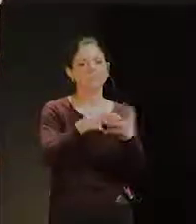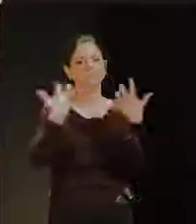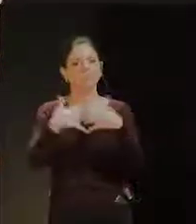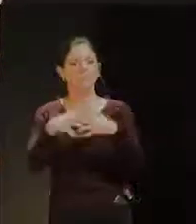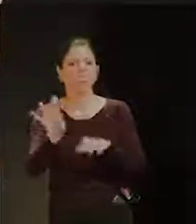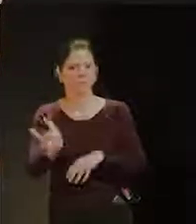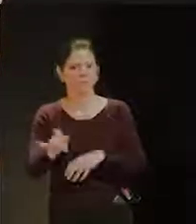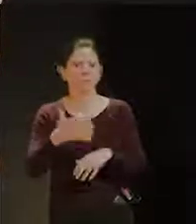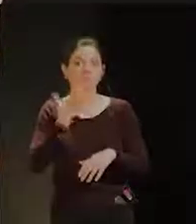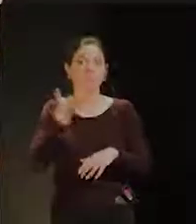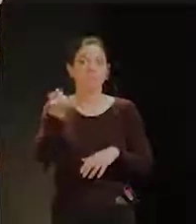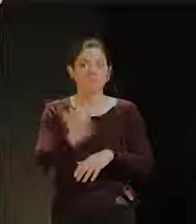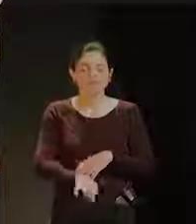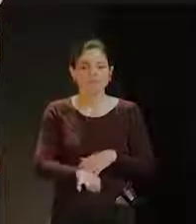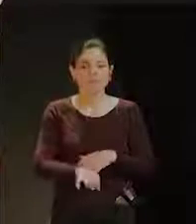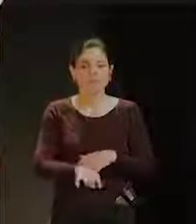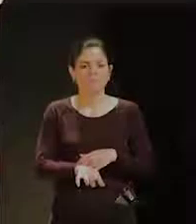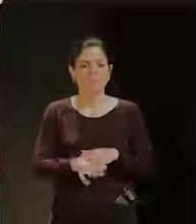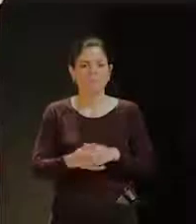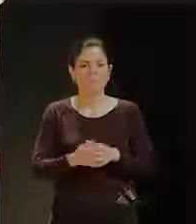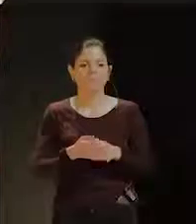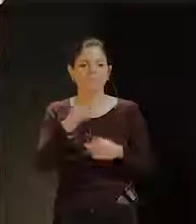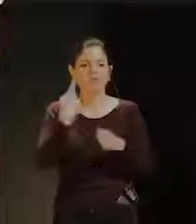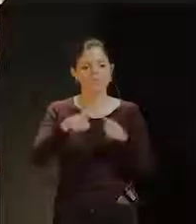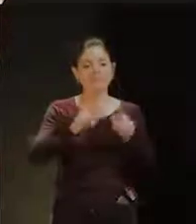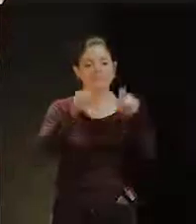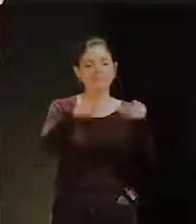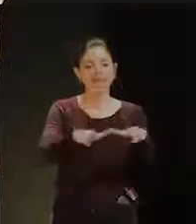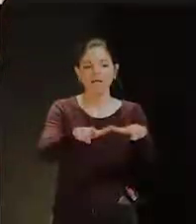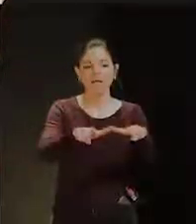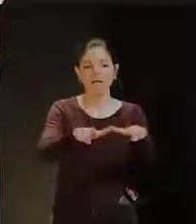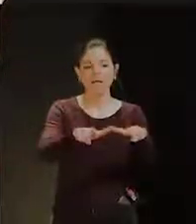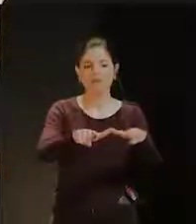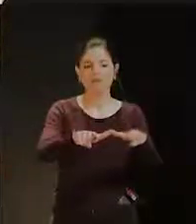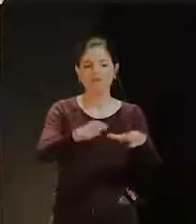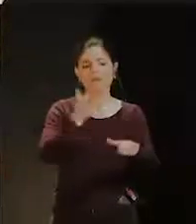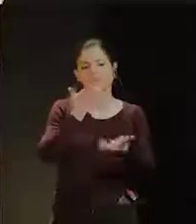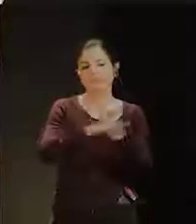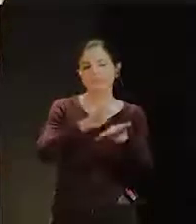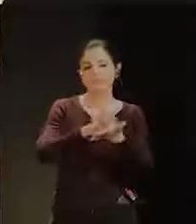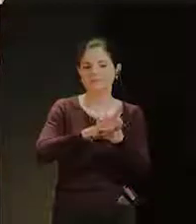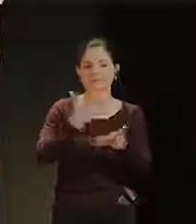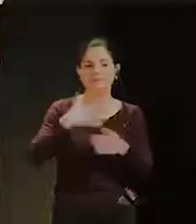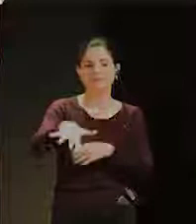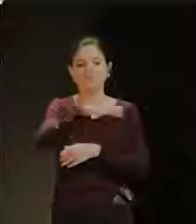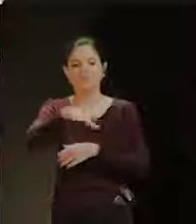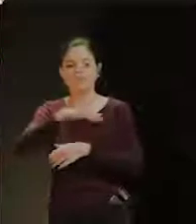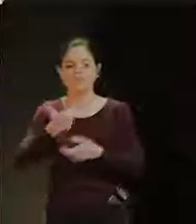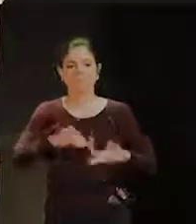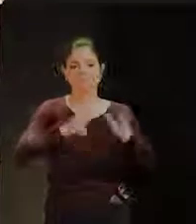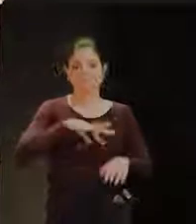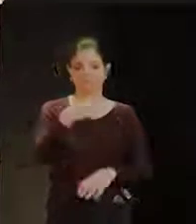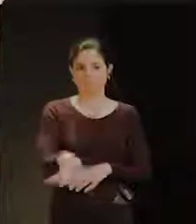funcionamiento. Y también, por ejemplo, designar una sala tranquila si el espacio está